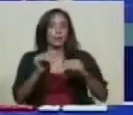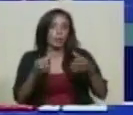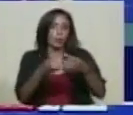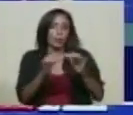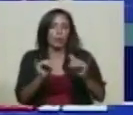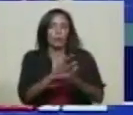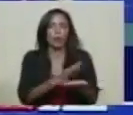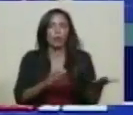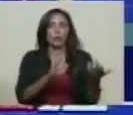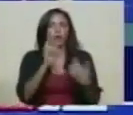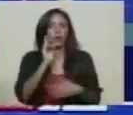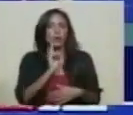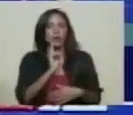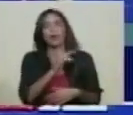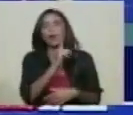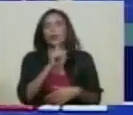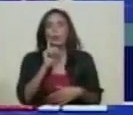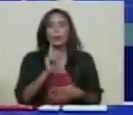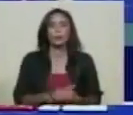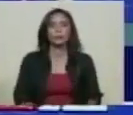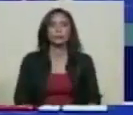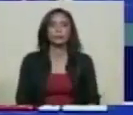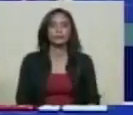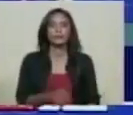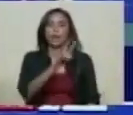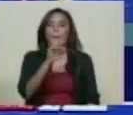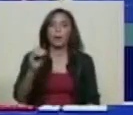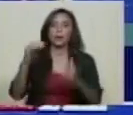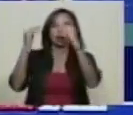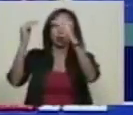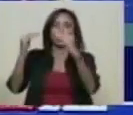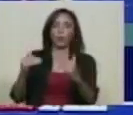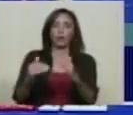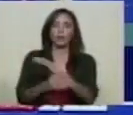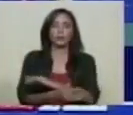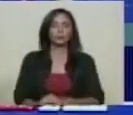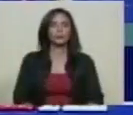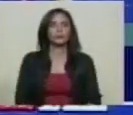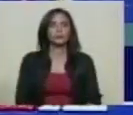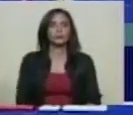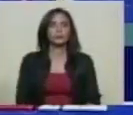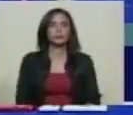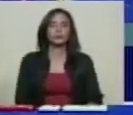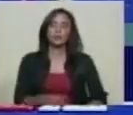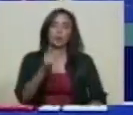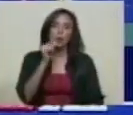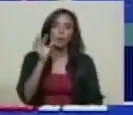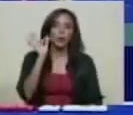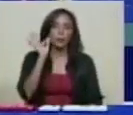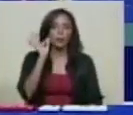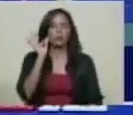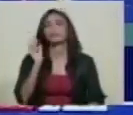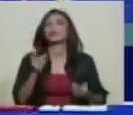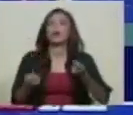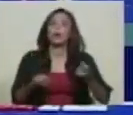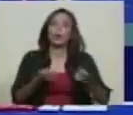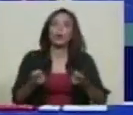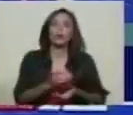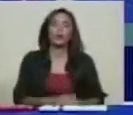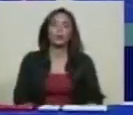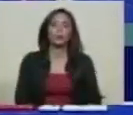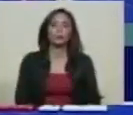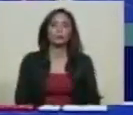Consejo Político está conformado por 20 cuadros, líderes y lideresas. Va a ser coordinado por el